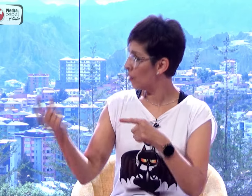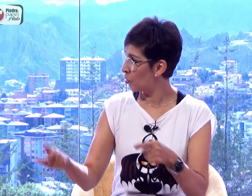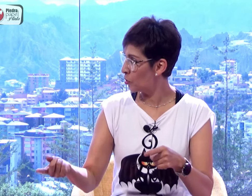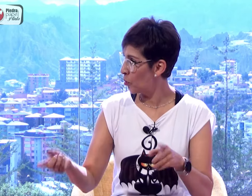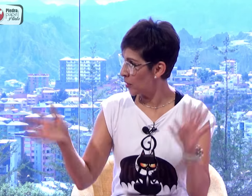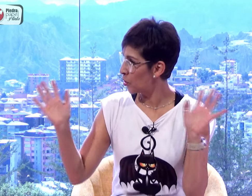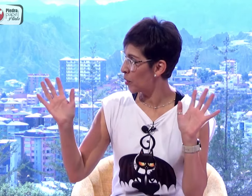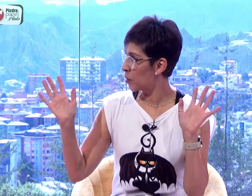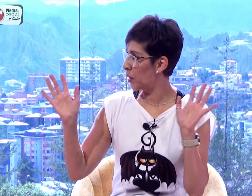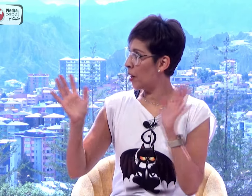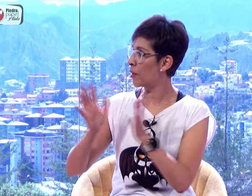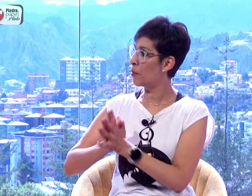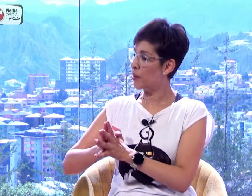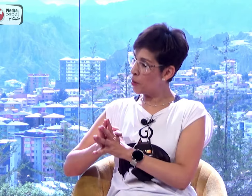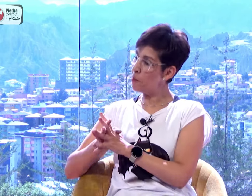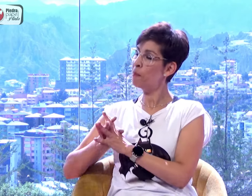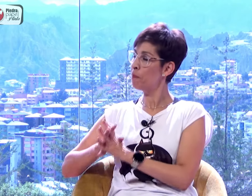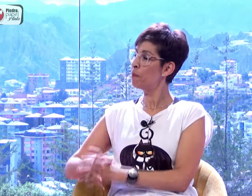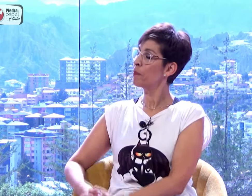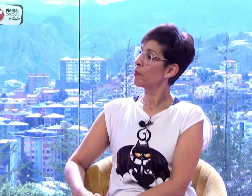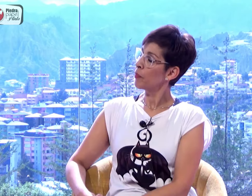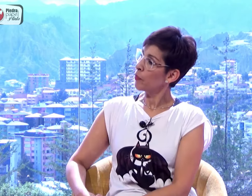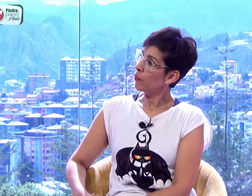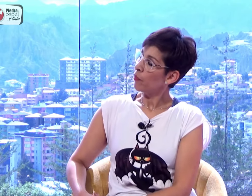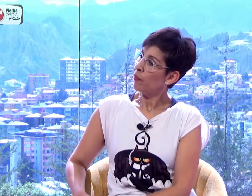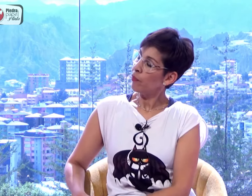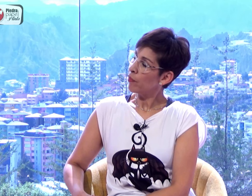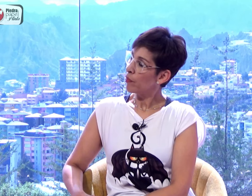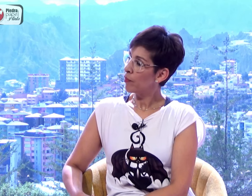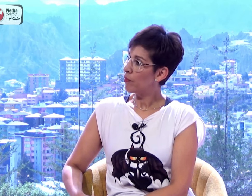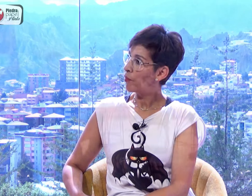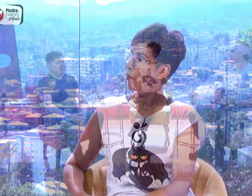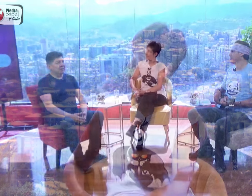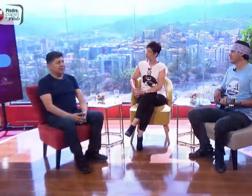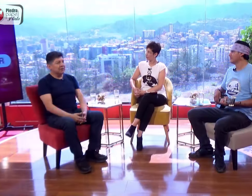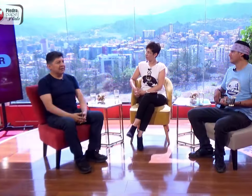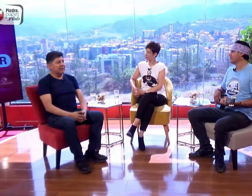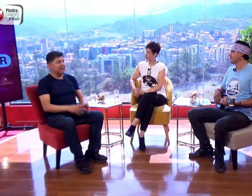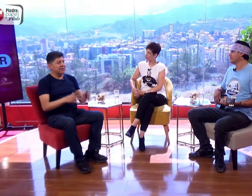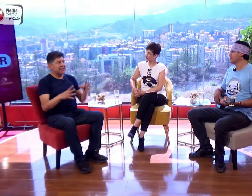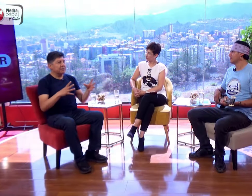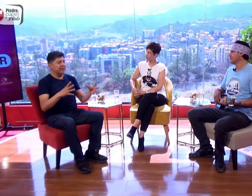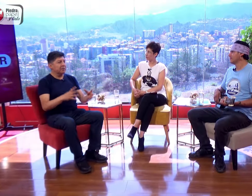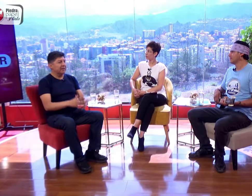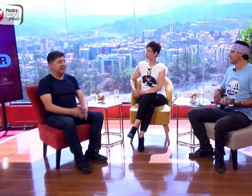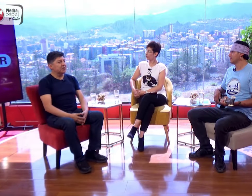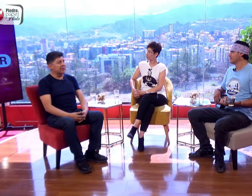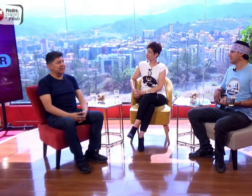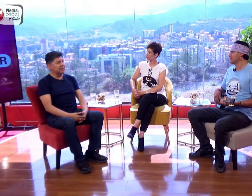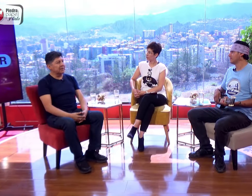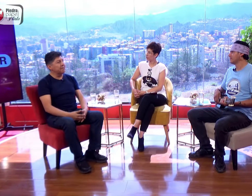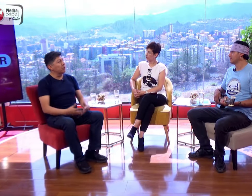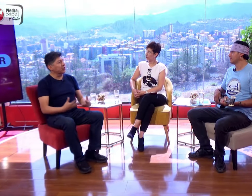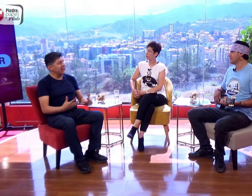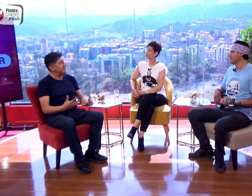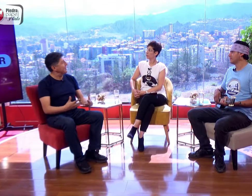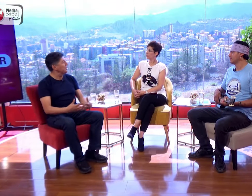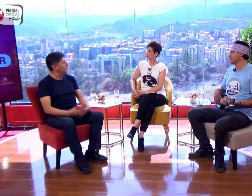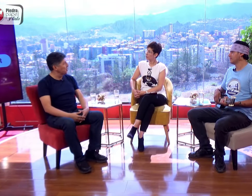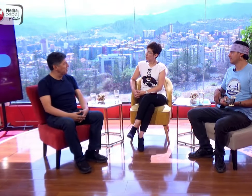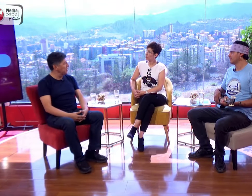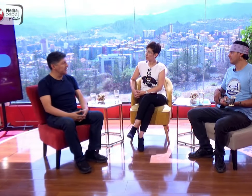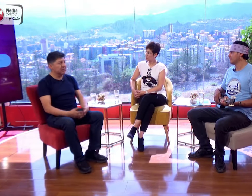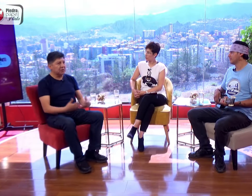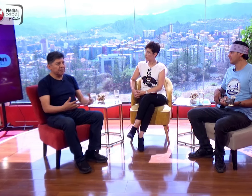tiene otros nombres. Otros eso me nombres. Explicaba David. Así ¿no? es. Sí, no, es muy importante, Claudia, qué lindo que abramos el espacio para discutir sobre la importancia